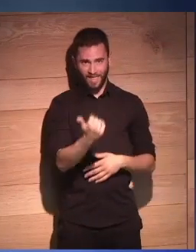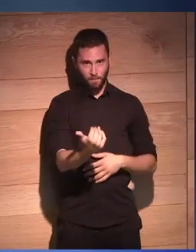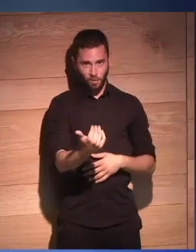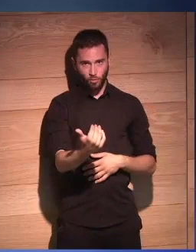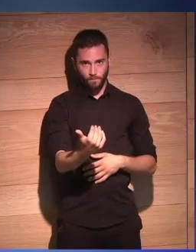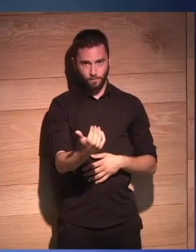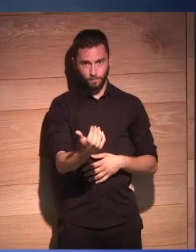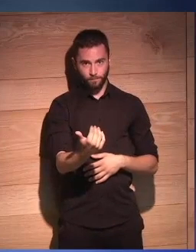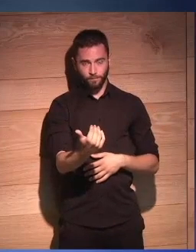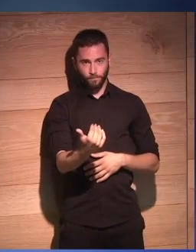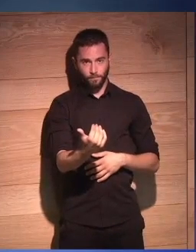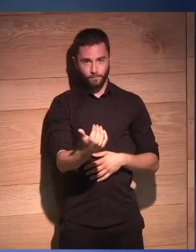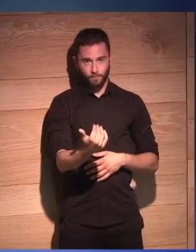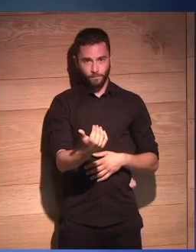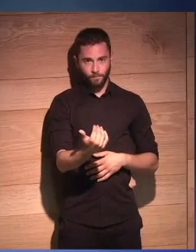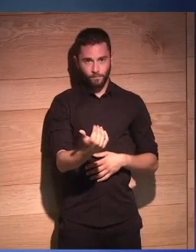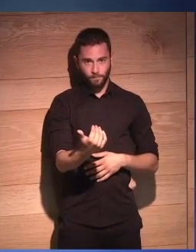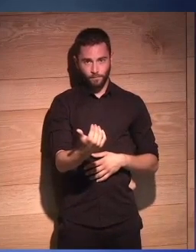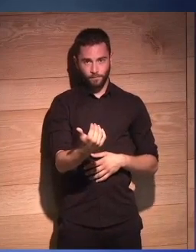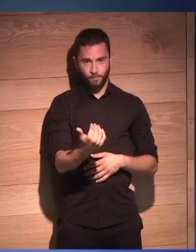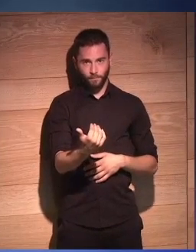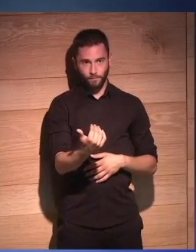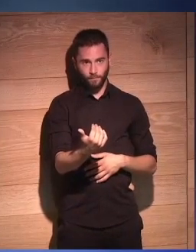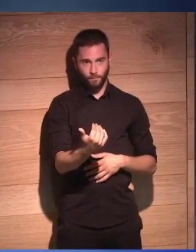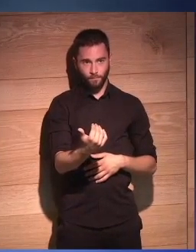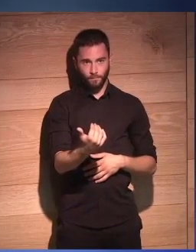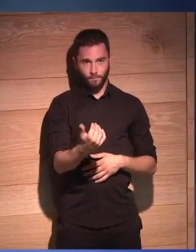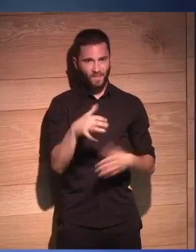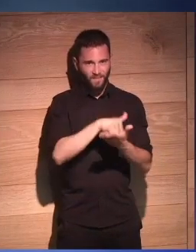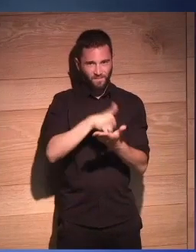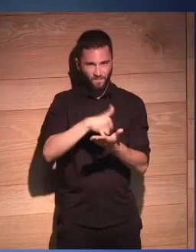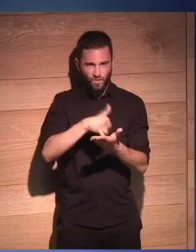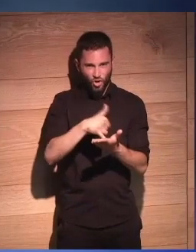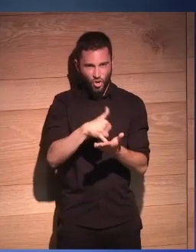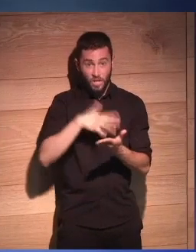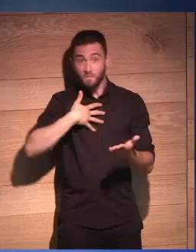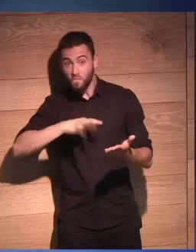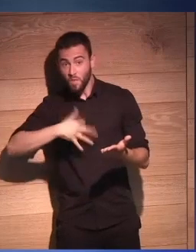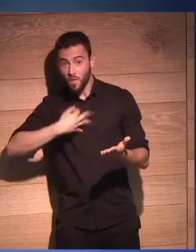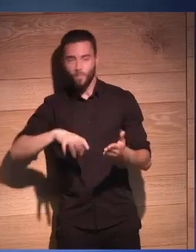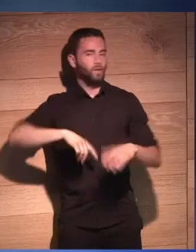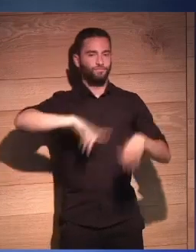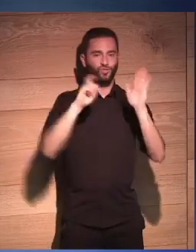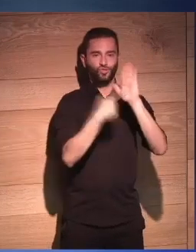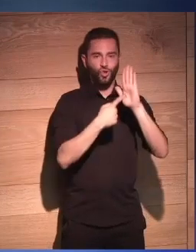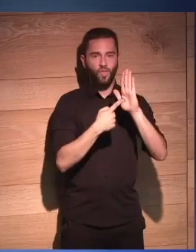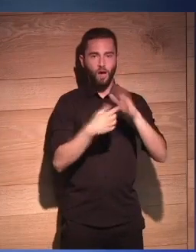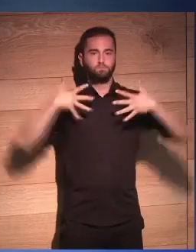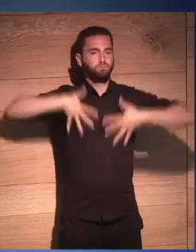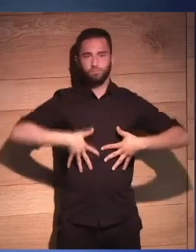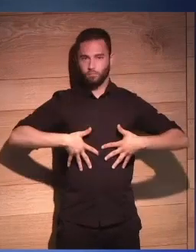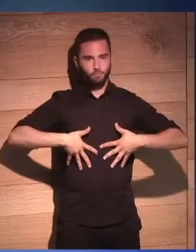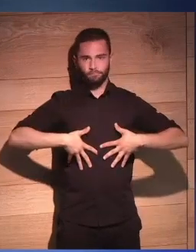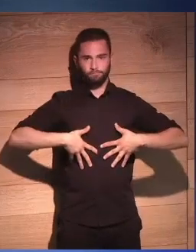envejecimiento te impone casi todas las debilidades posibles, y eso tendrías que tener muy mala